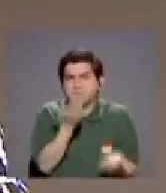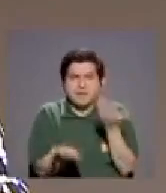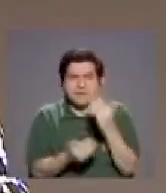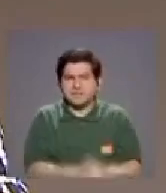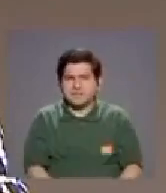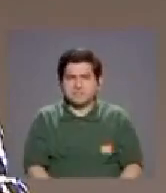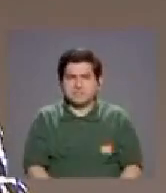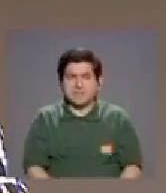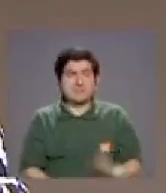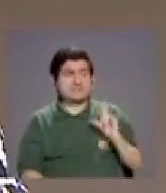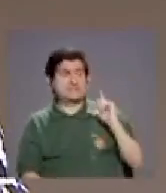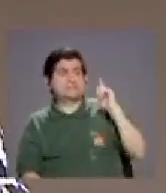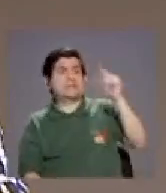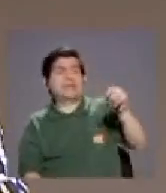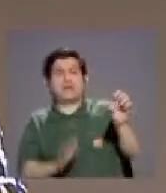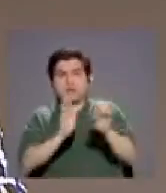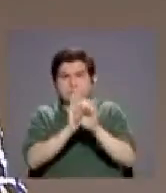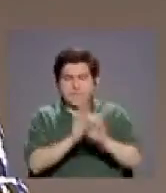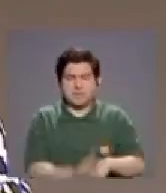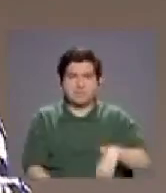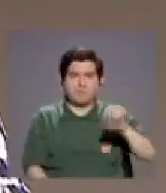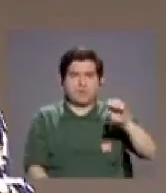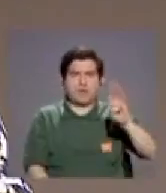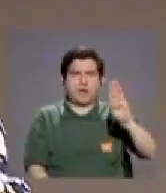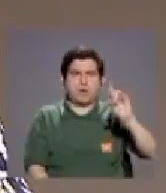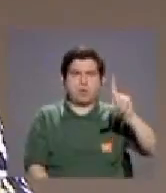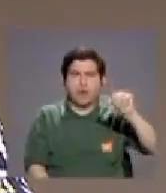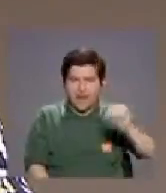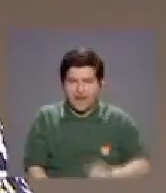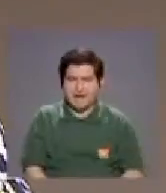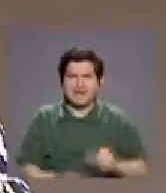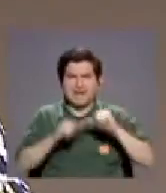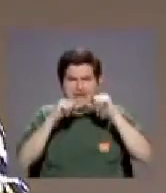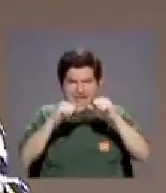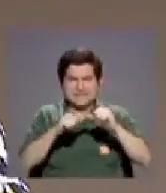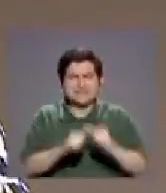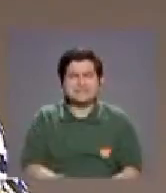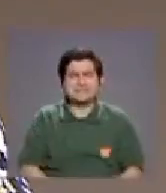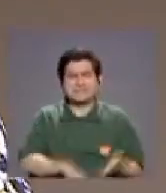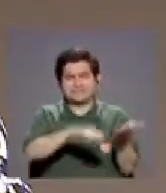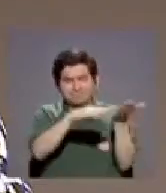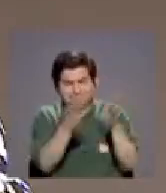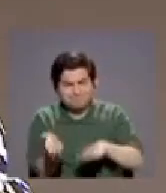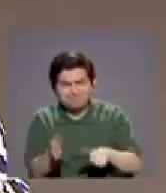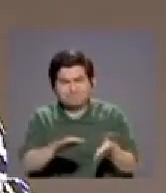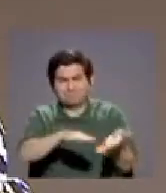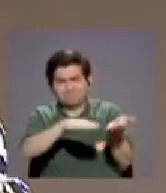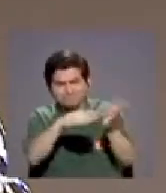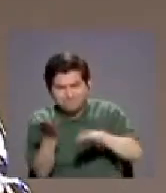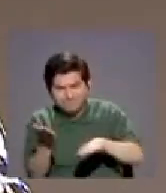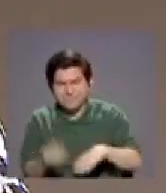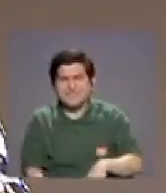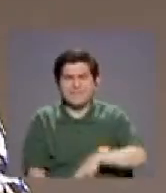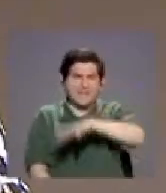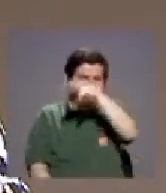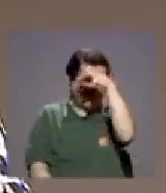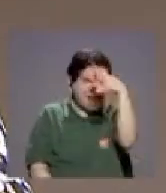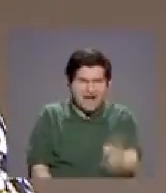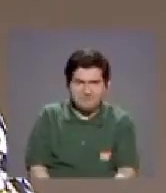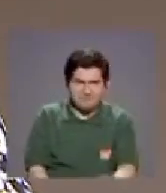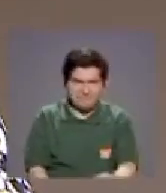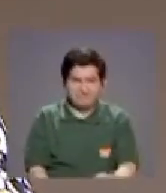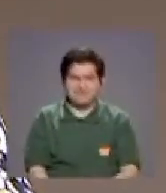de nuestras fronteras, como por ejemplo el ébola, que sigue causando muchas víctimas, sobre todo en África, y para el